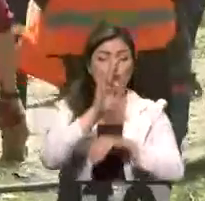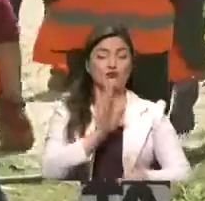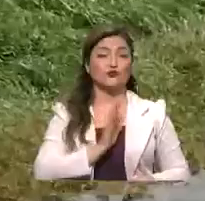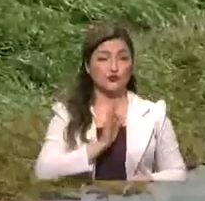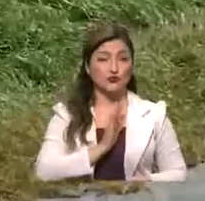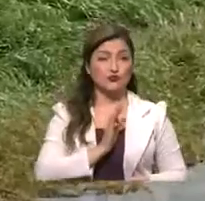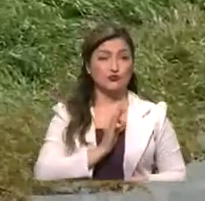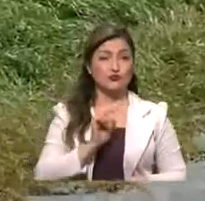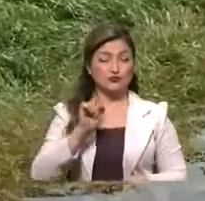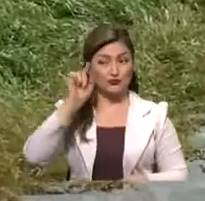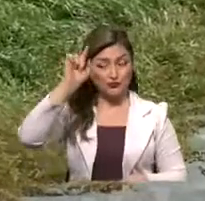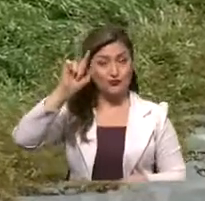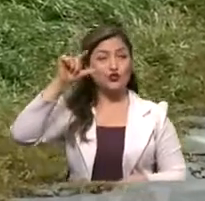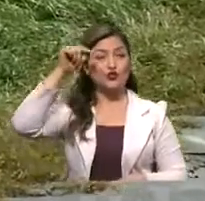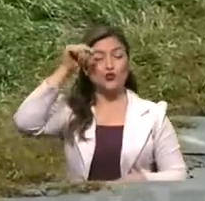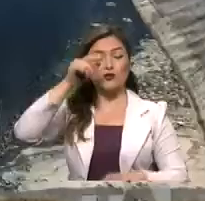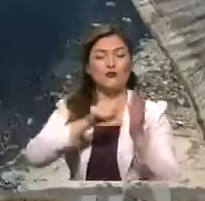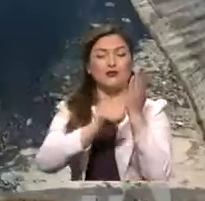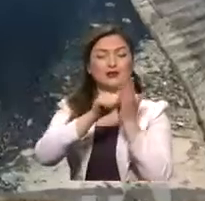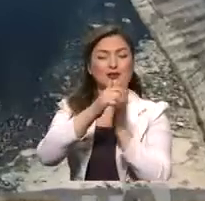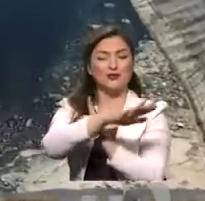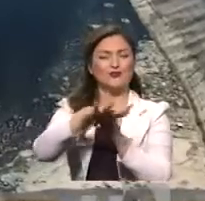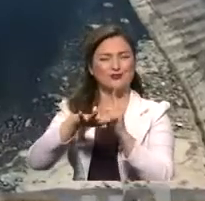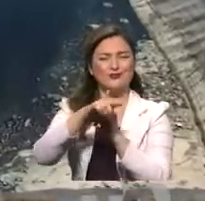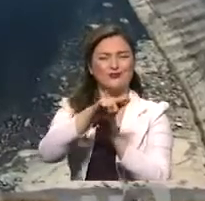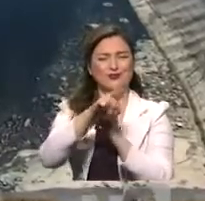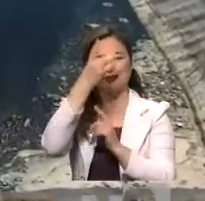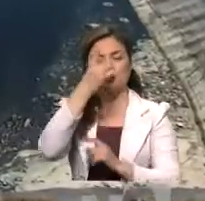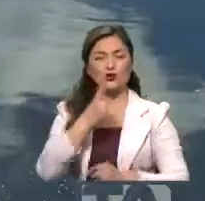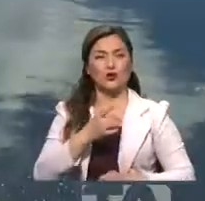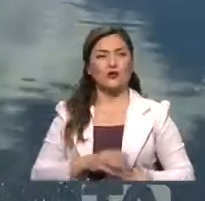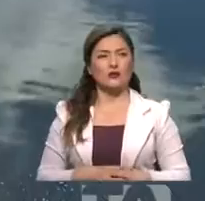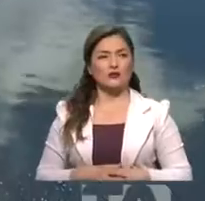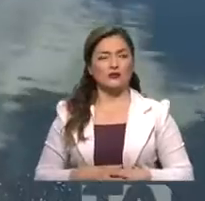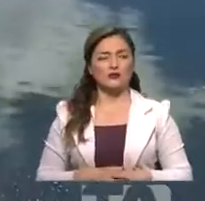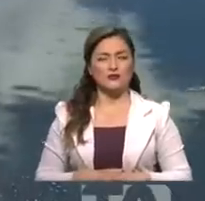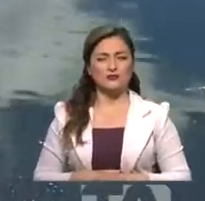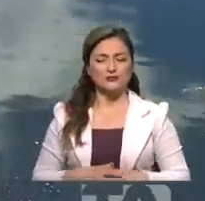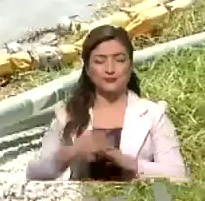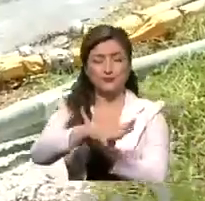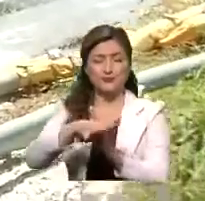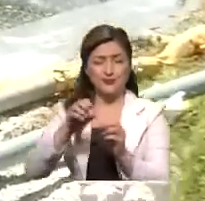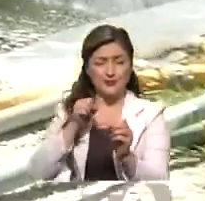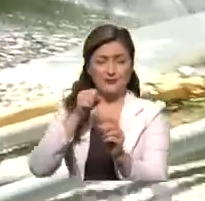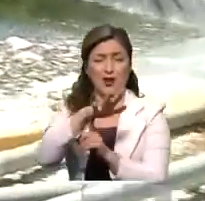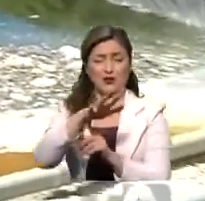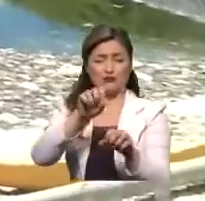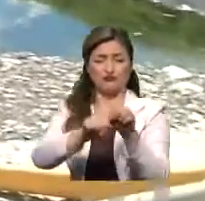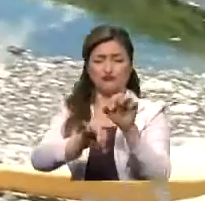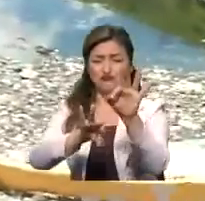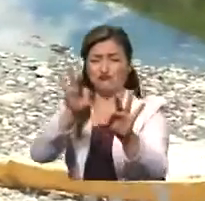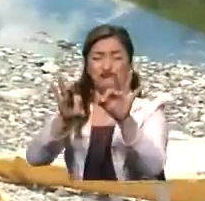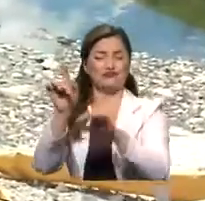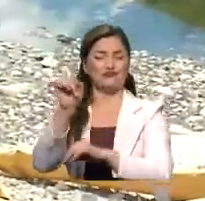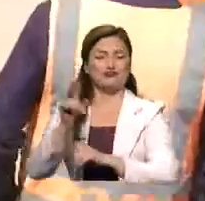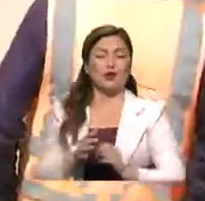para que la cartera de Estado emita sus conclusiones. Sin embargo, descartan que puedan existir afectaciones ambientales. Solicitamos una entrevista